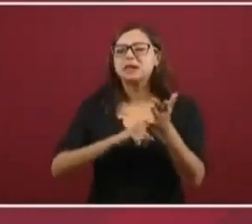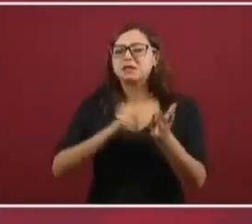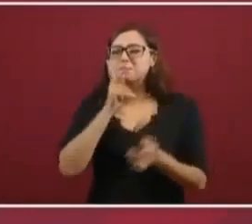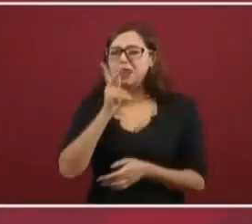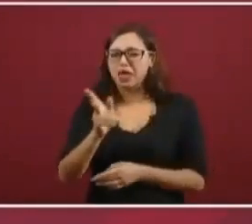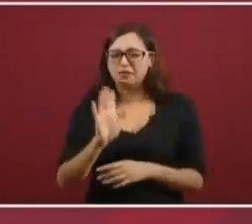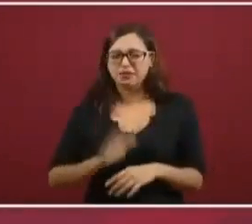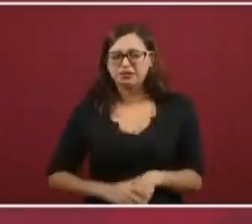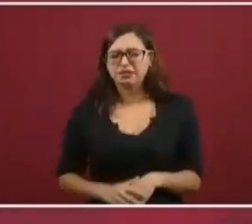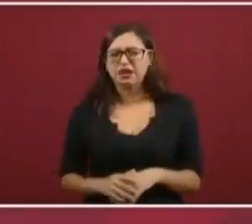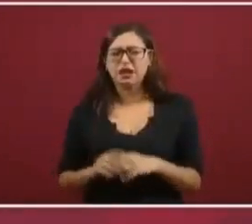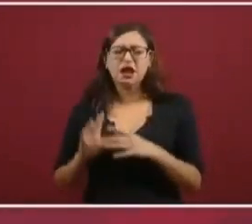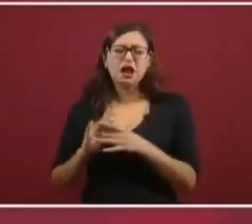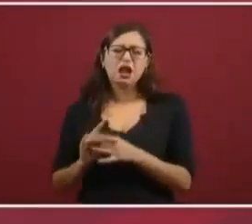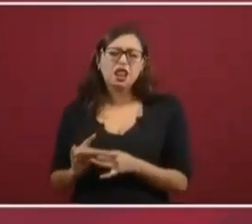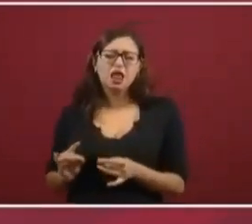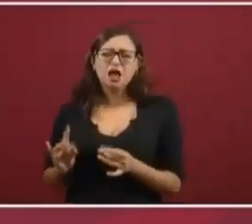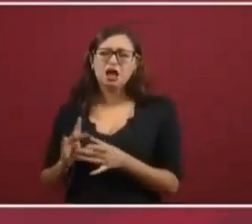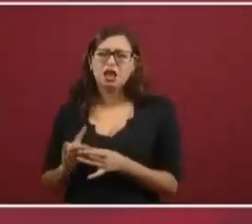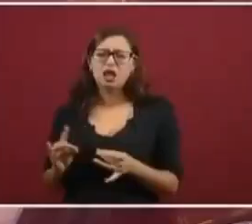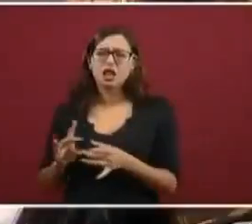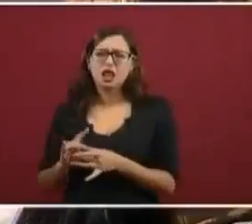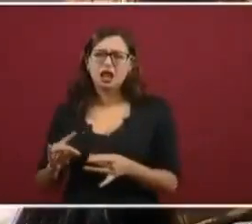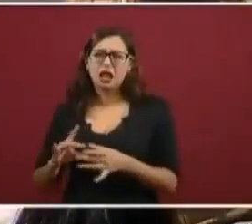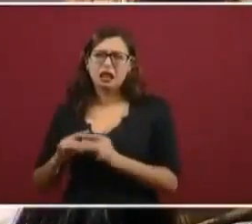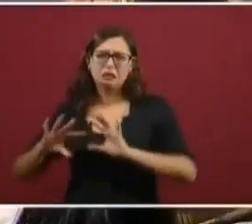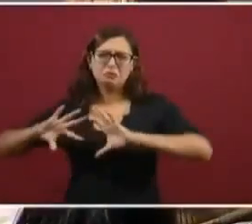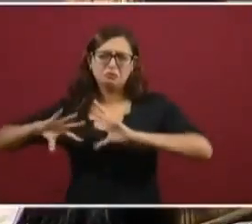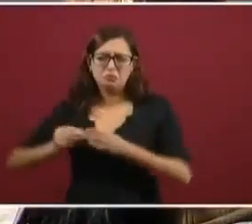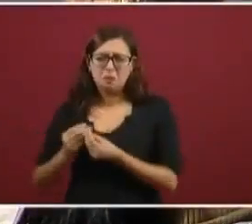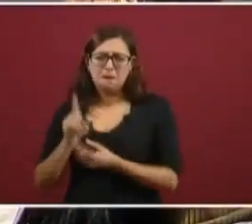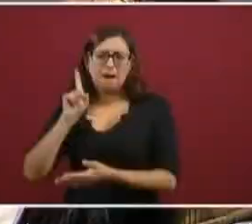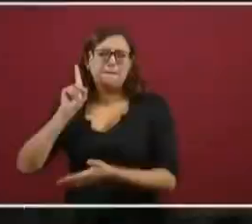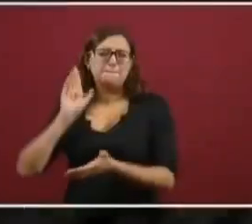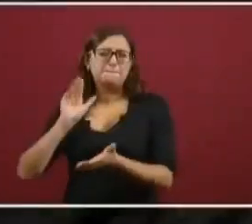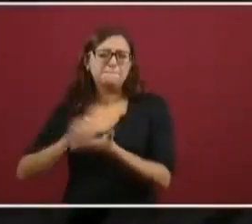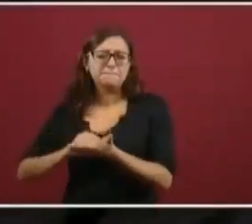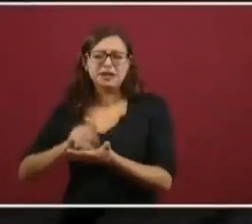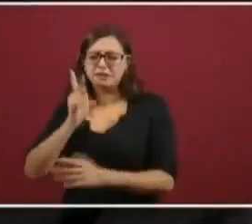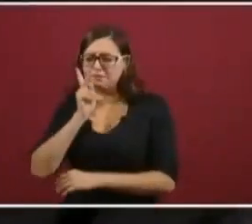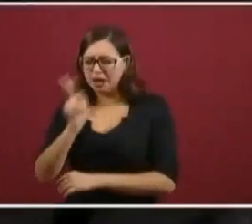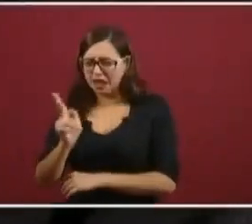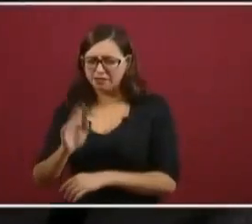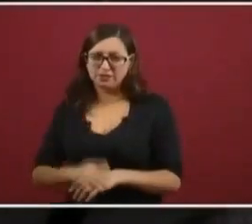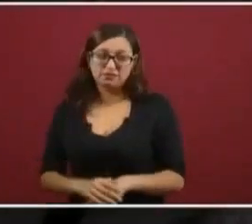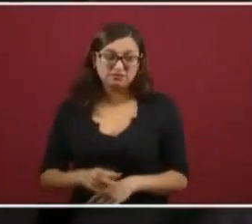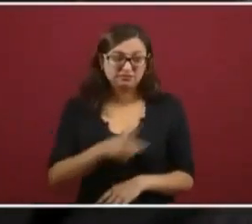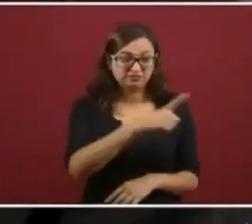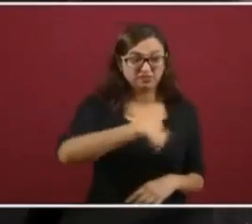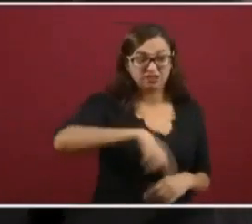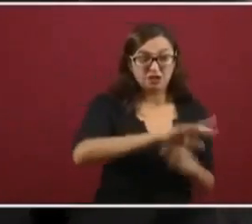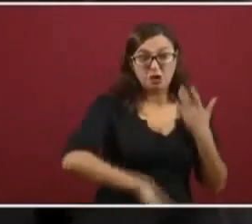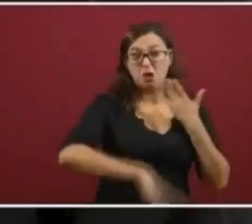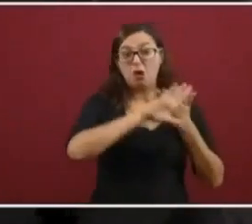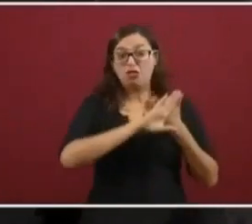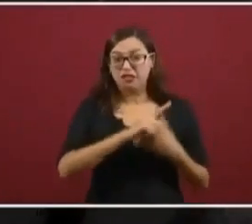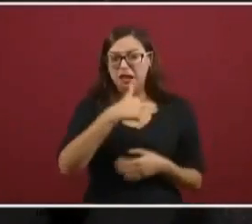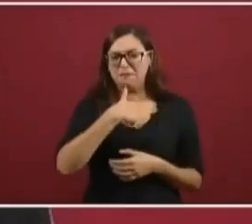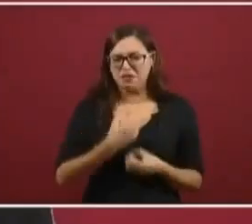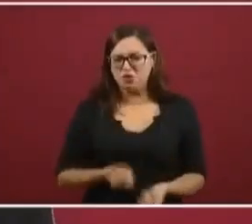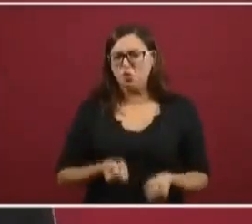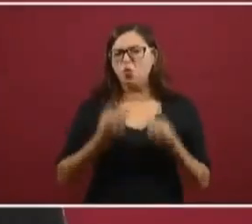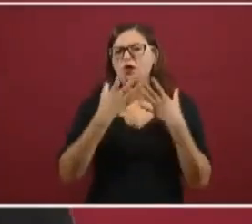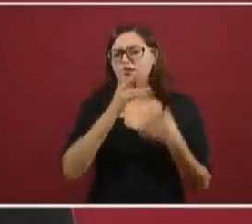1000 Cuántas usan mis adversarios en contra